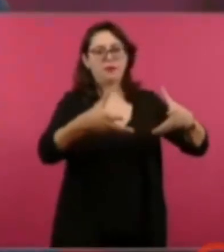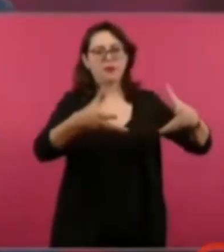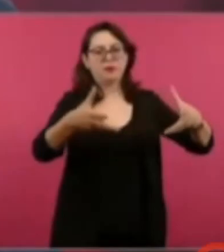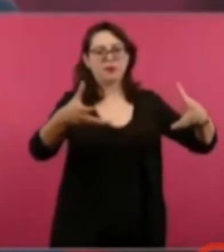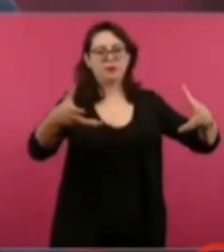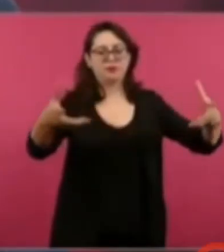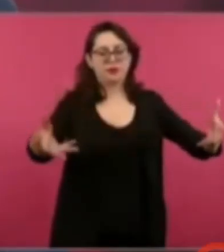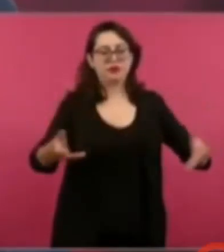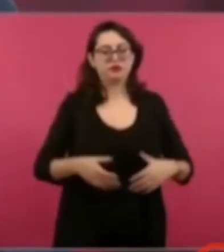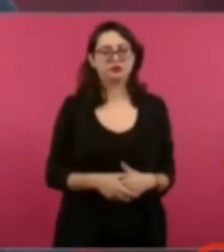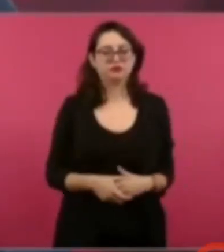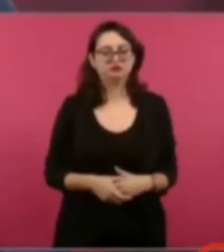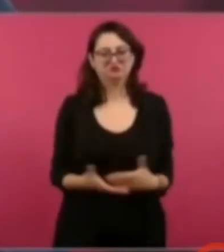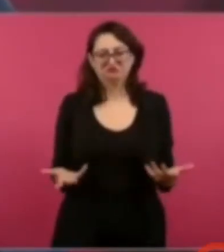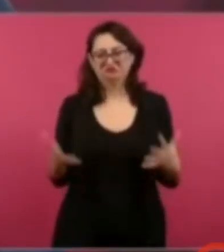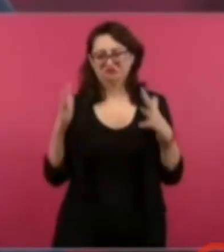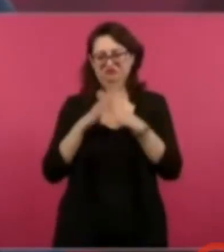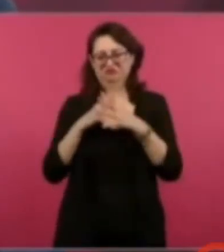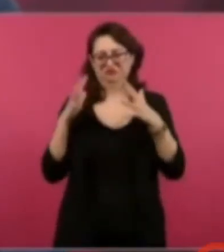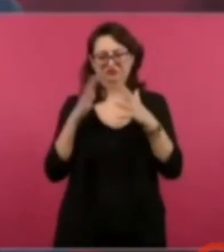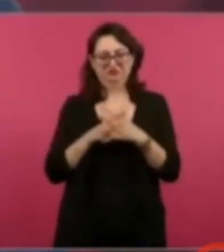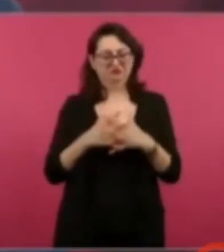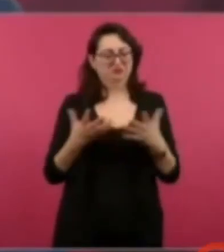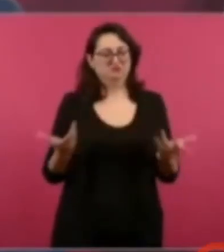Y cuando llegamos,